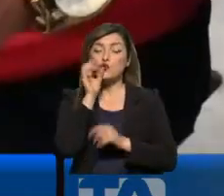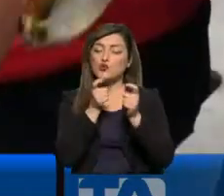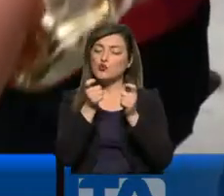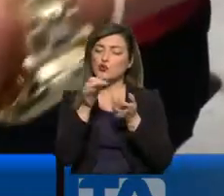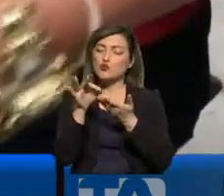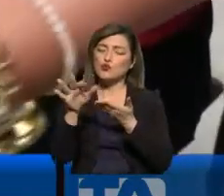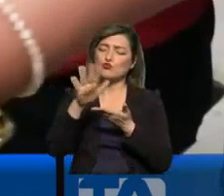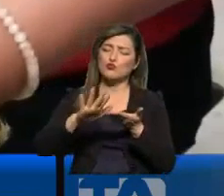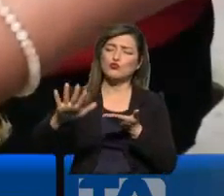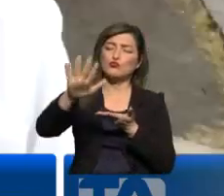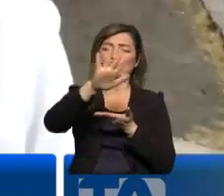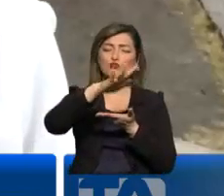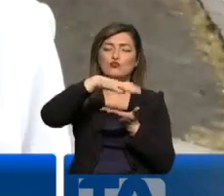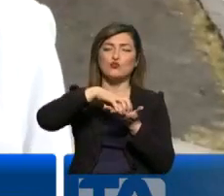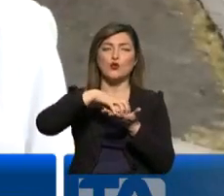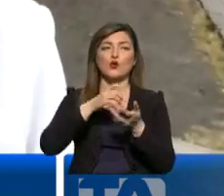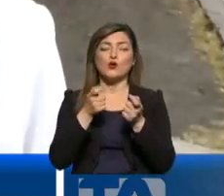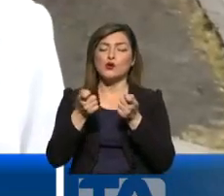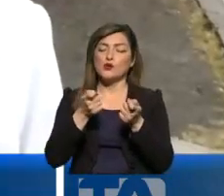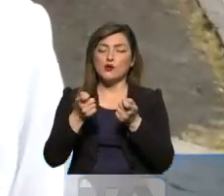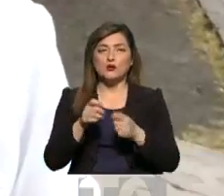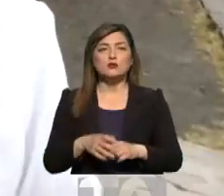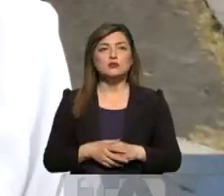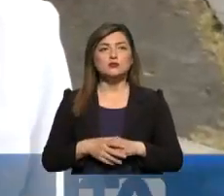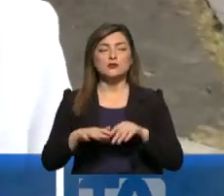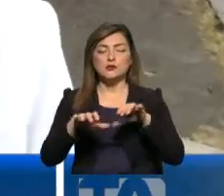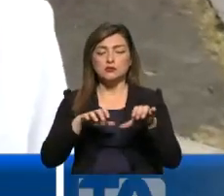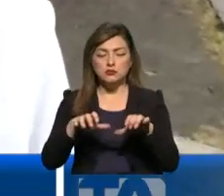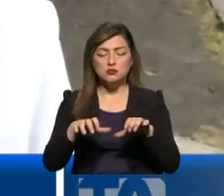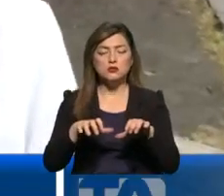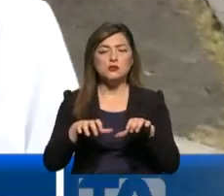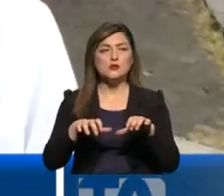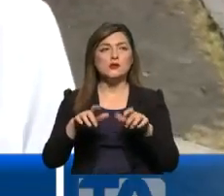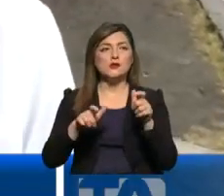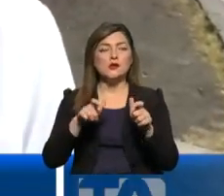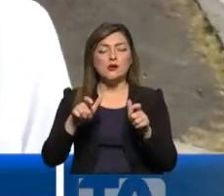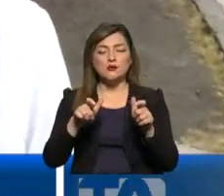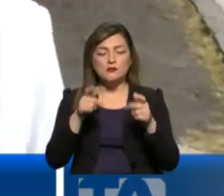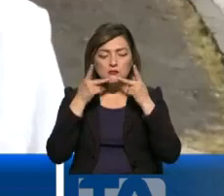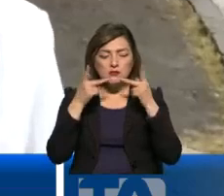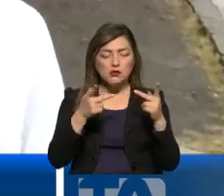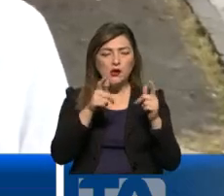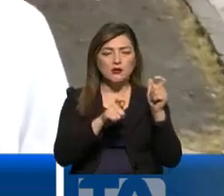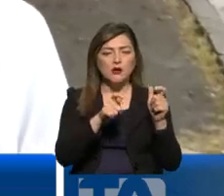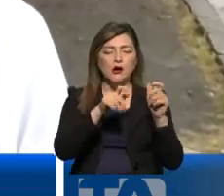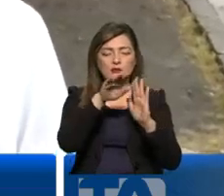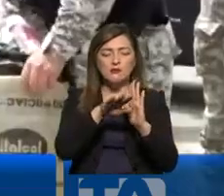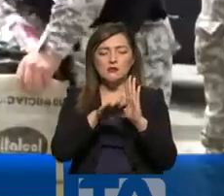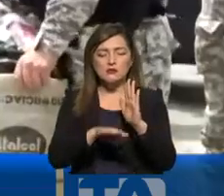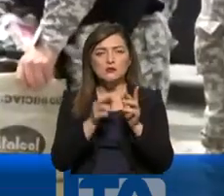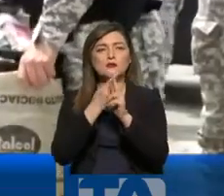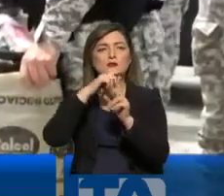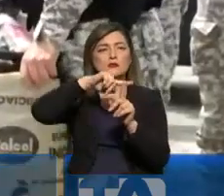los cantones de la provincia. Estamos coordinando, ya hay menos invasión de lo que es el espacio público y estamos teniendo buenos